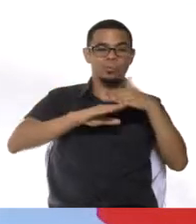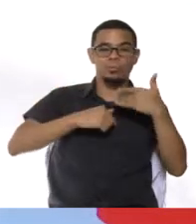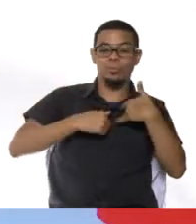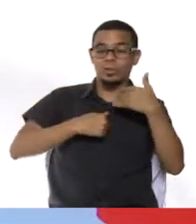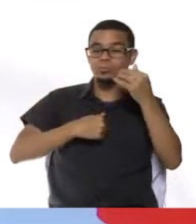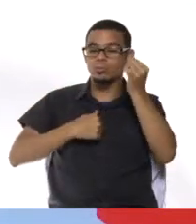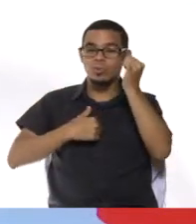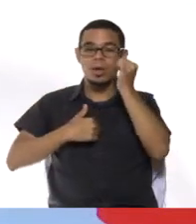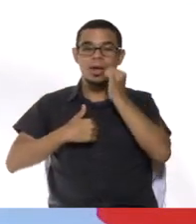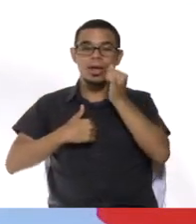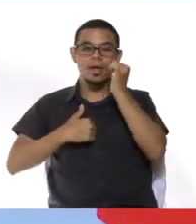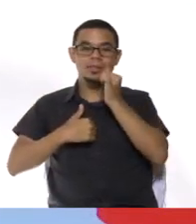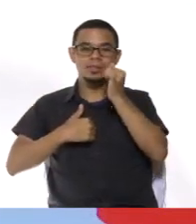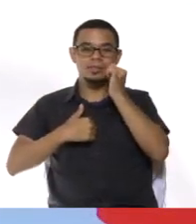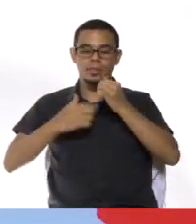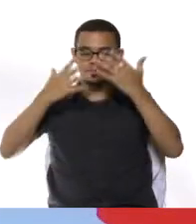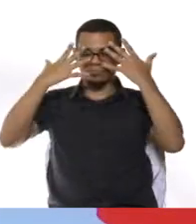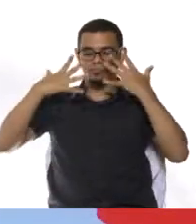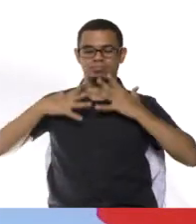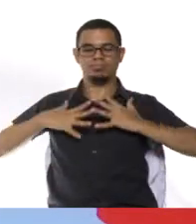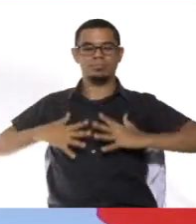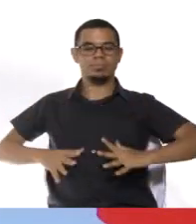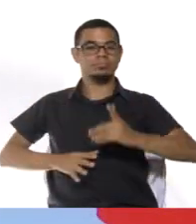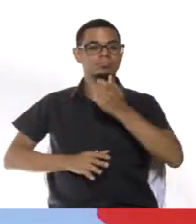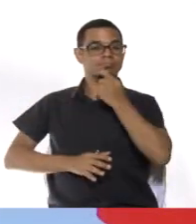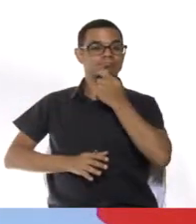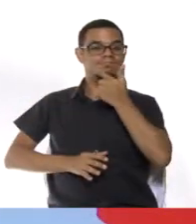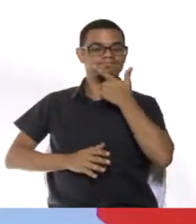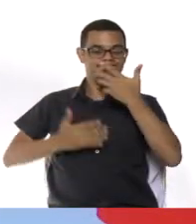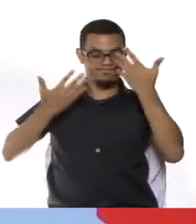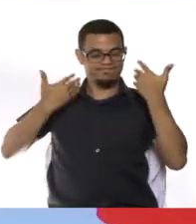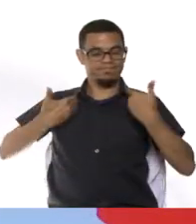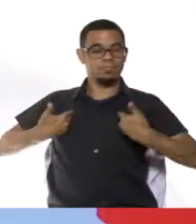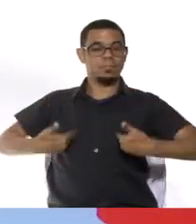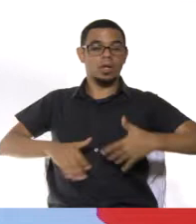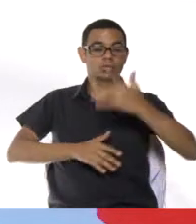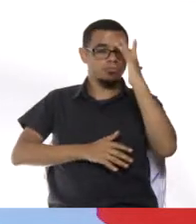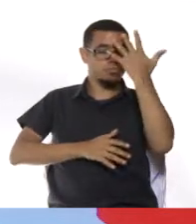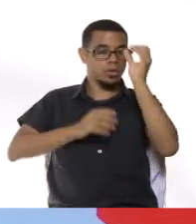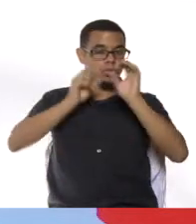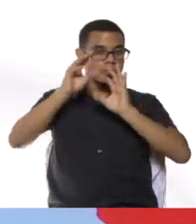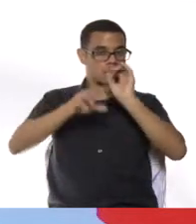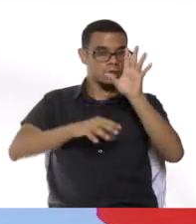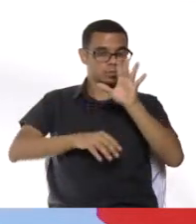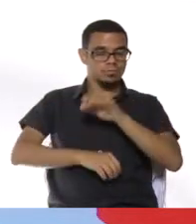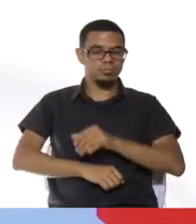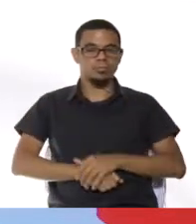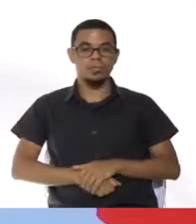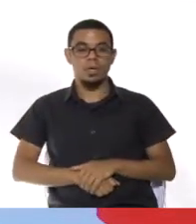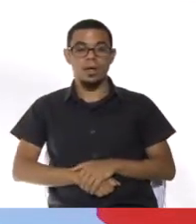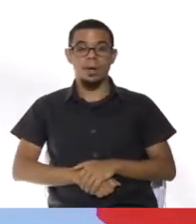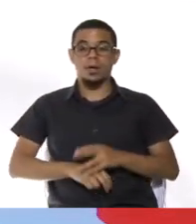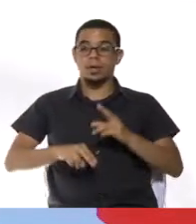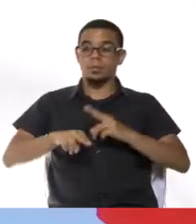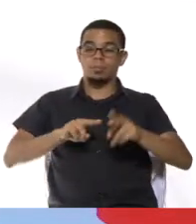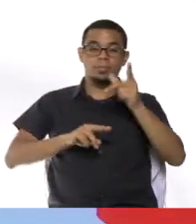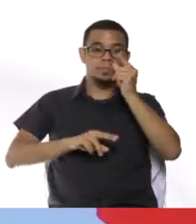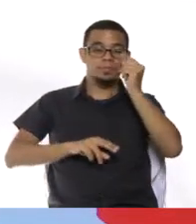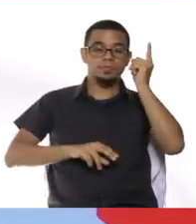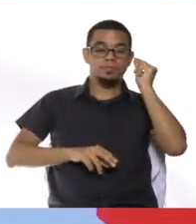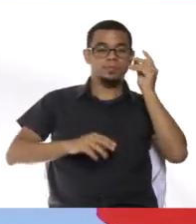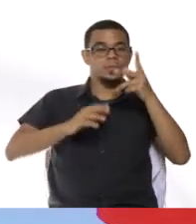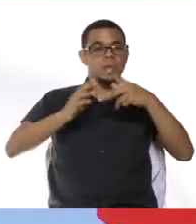a colocar nuestros bellos disfraces. Para nuestros niñas y nuestras niñas de preescolar vamos a invitarlos a